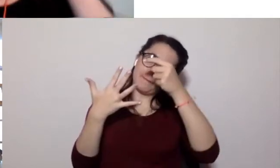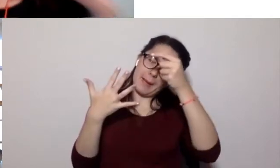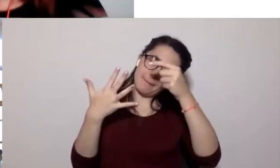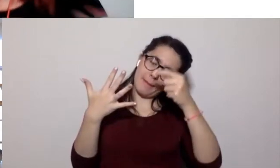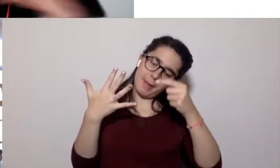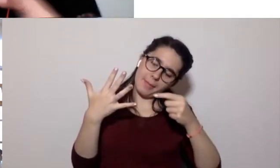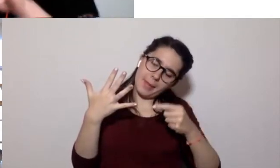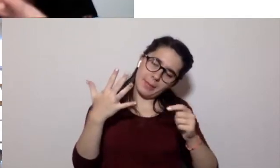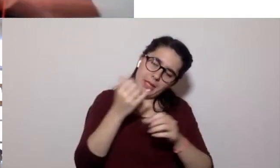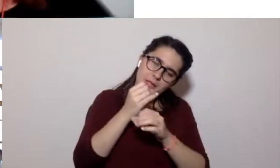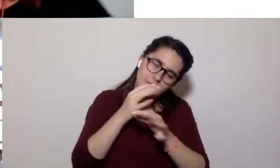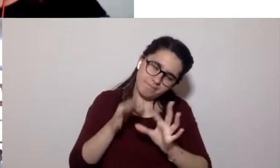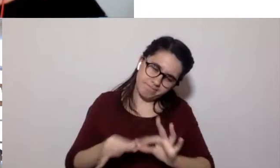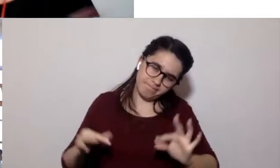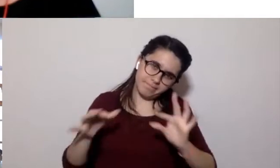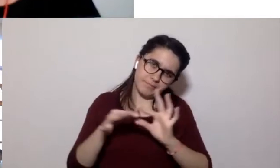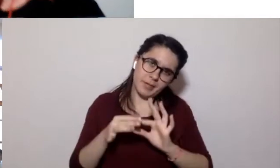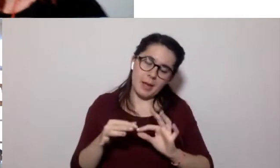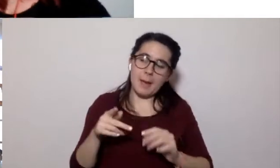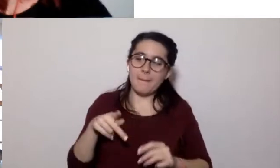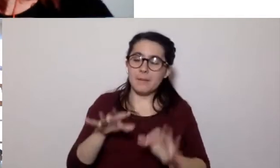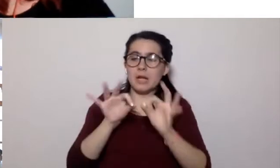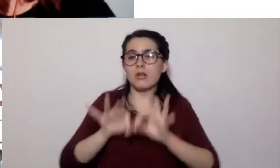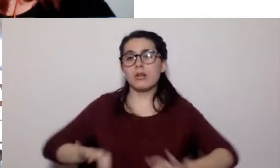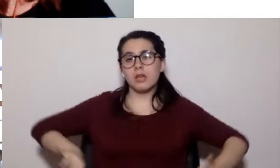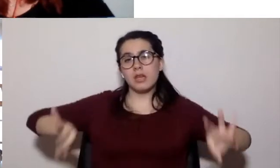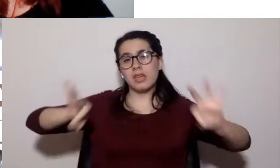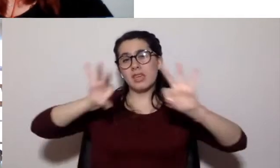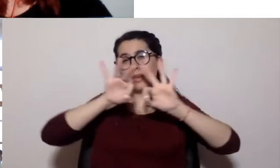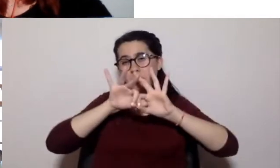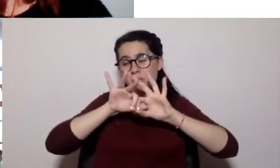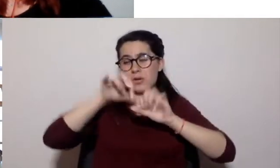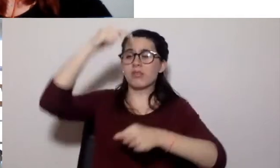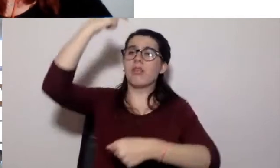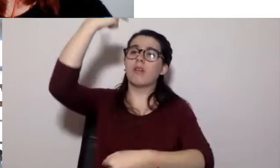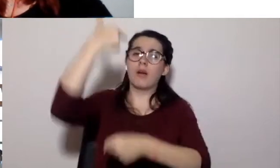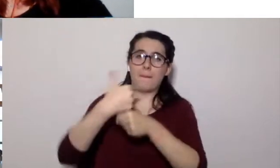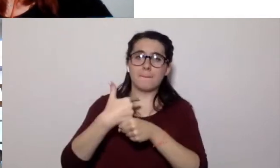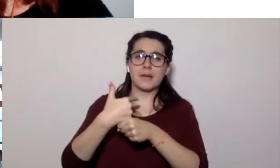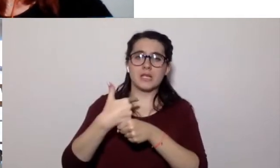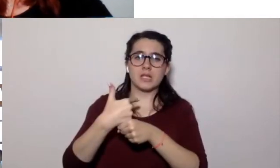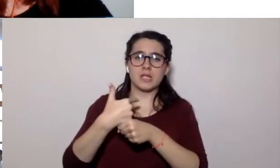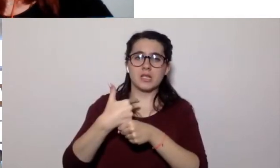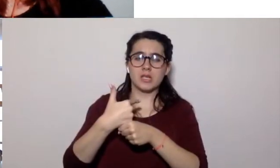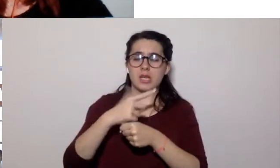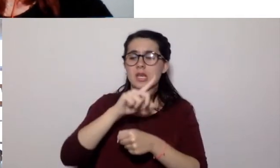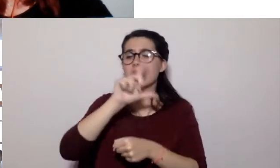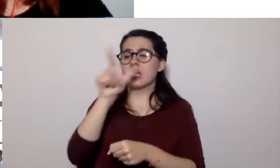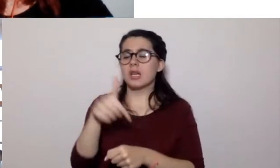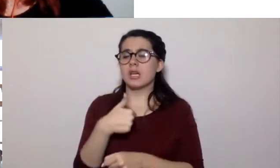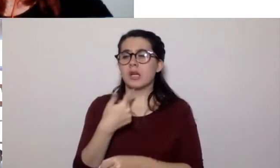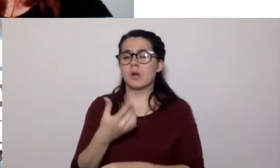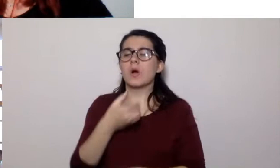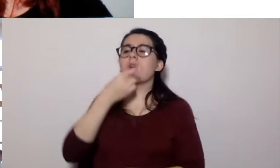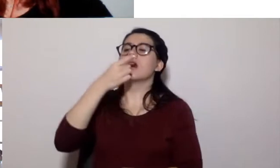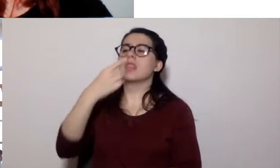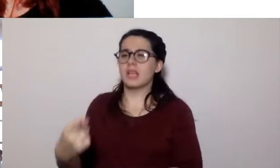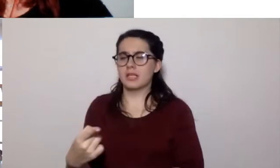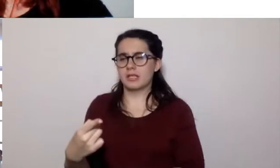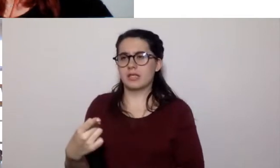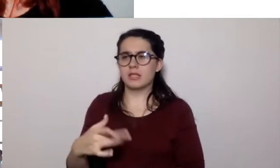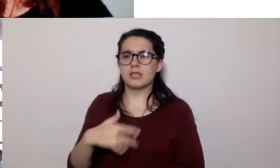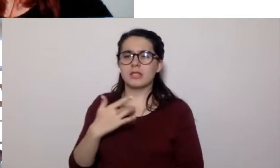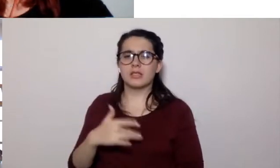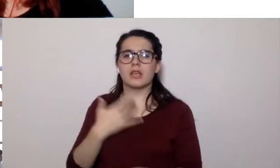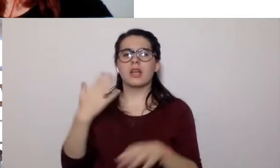al reconocerlo, eso va a bajar, ¿verdad? Muchísimo, al reconocerlo y mencionarlo, nombrarlo, ¿no? O puedes decir,